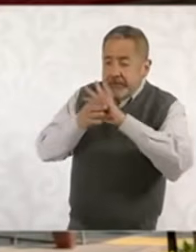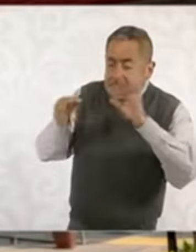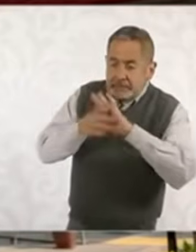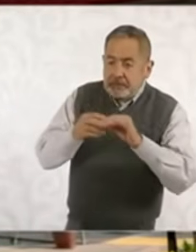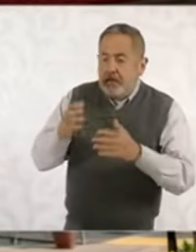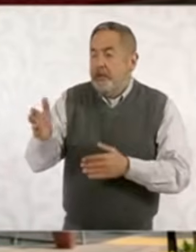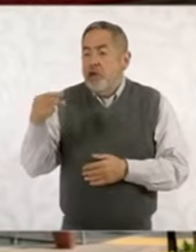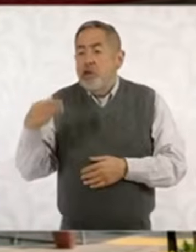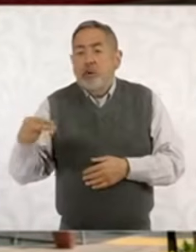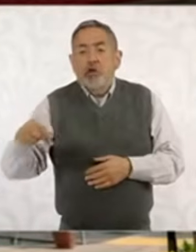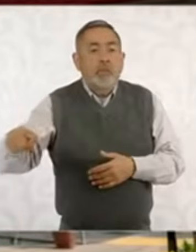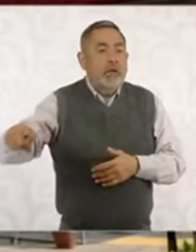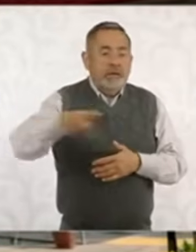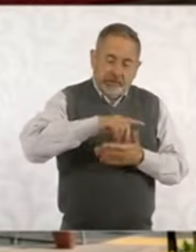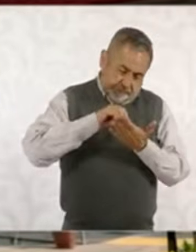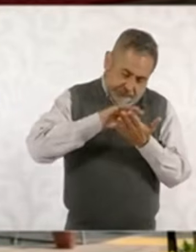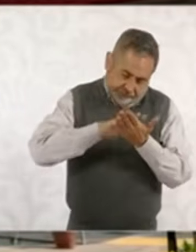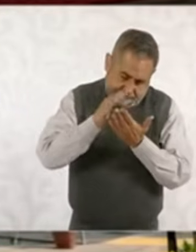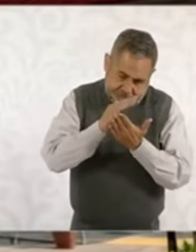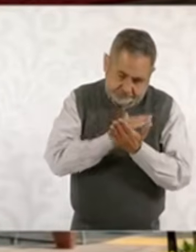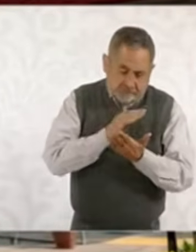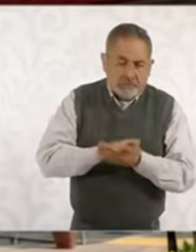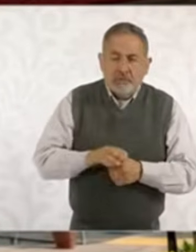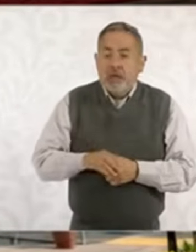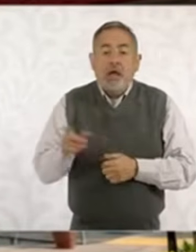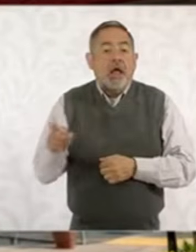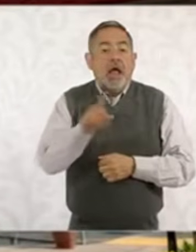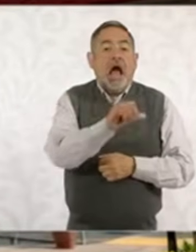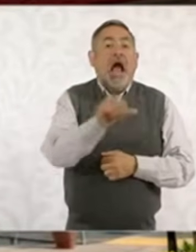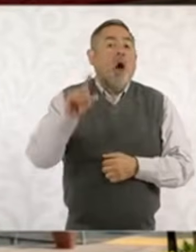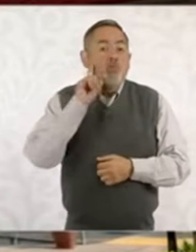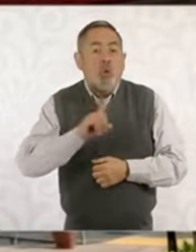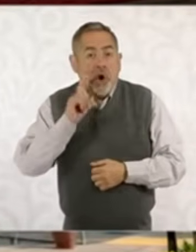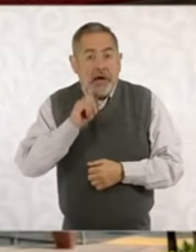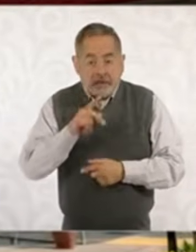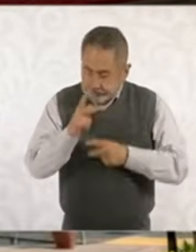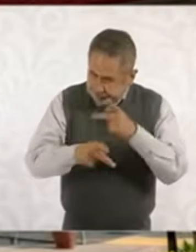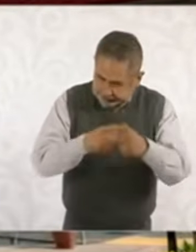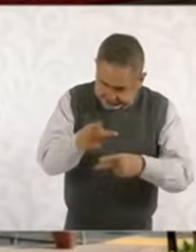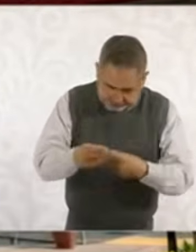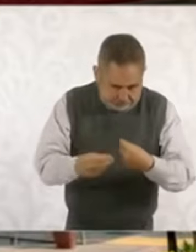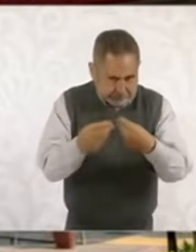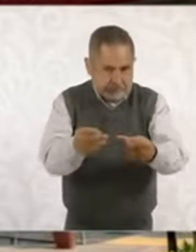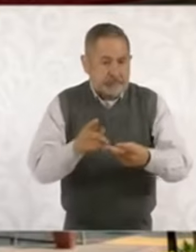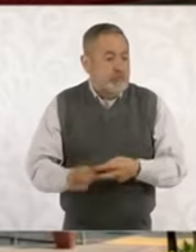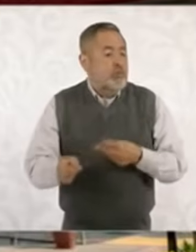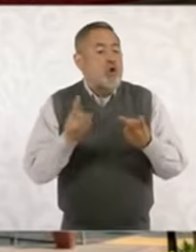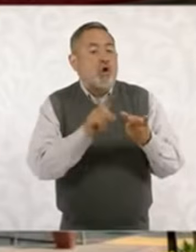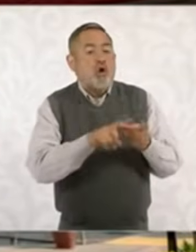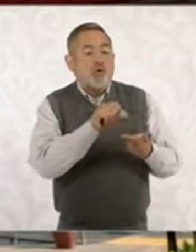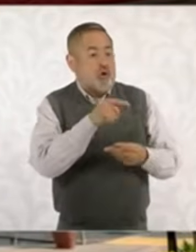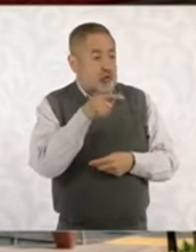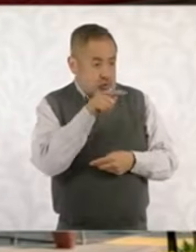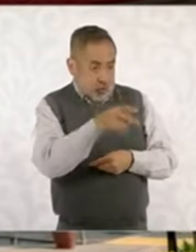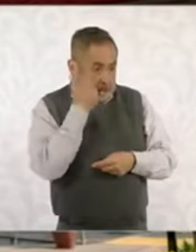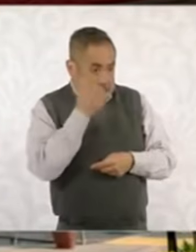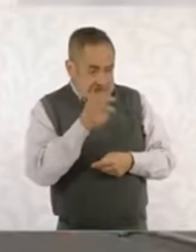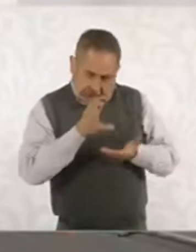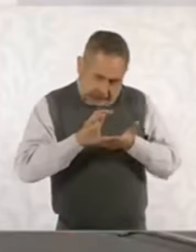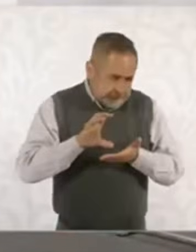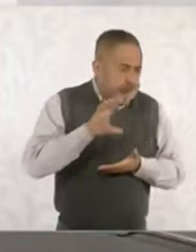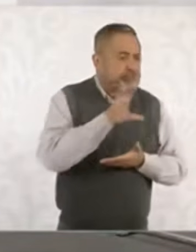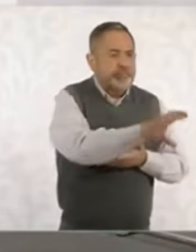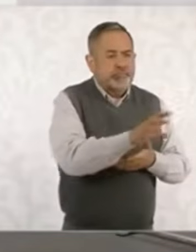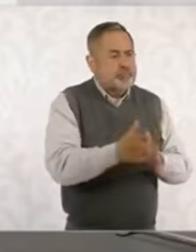datos, nuevos programas de crédito como Foviste Mujeres, Tú Construyes y Renovaviste, y también acciones de territorio